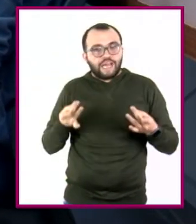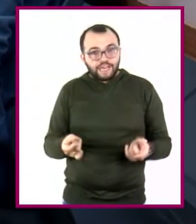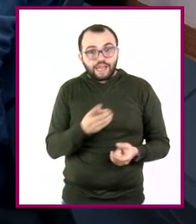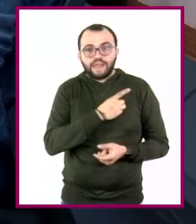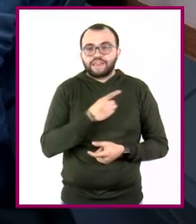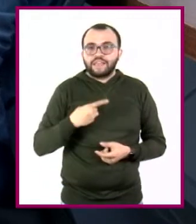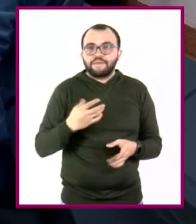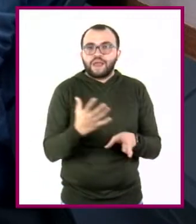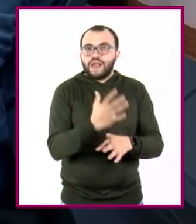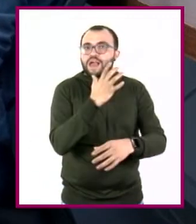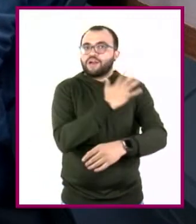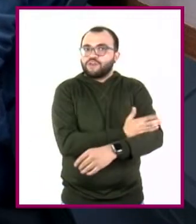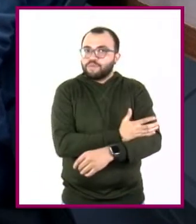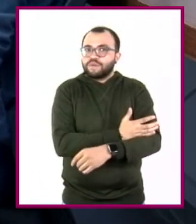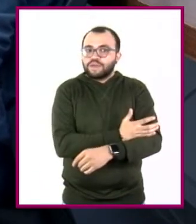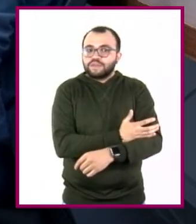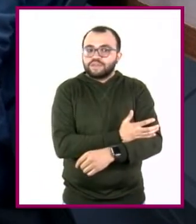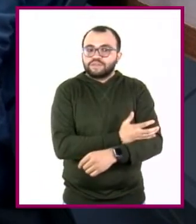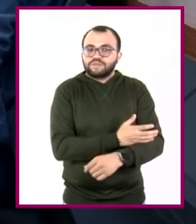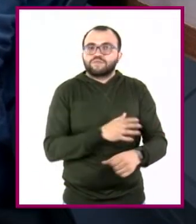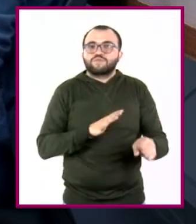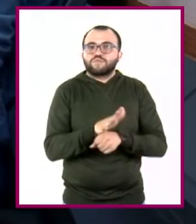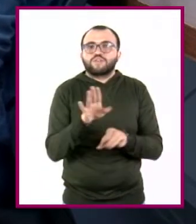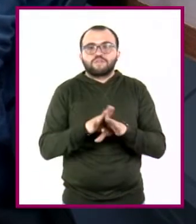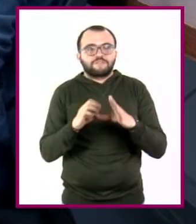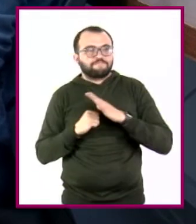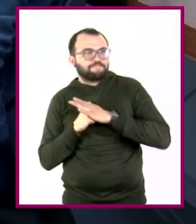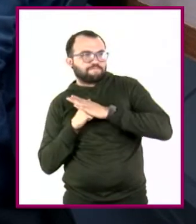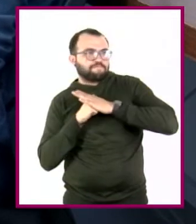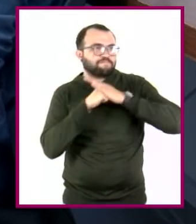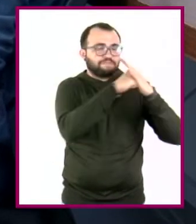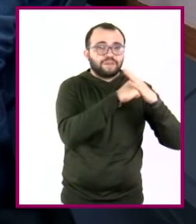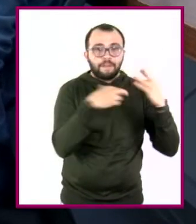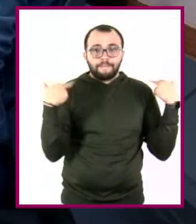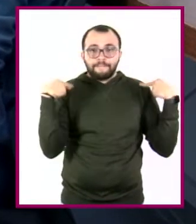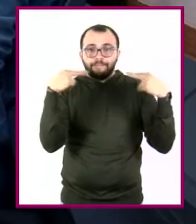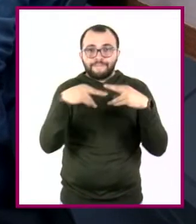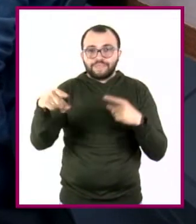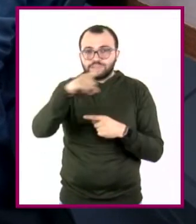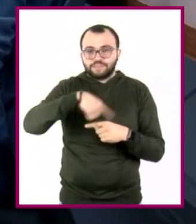de estar acompañada con el impulso del magisterio, mejorando el